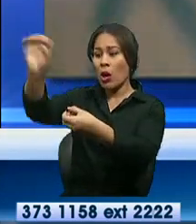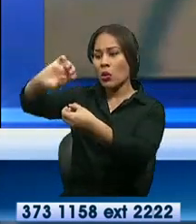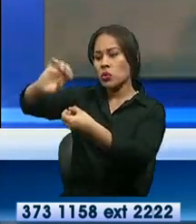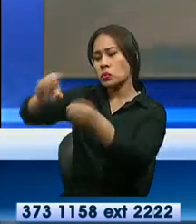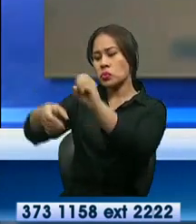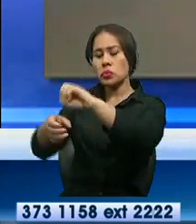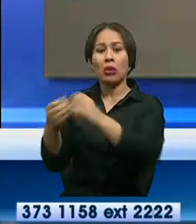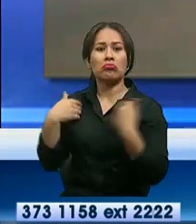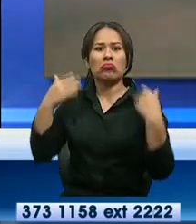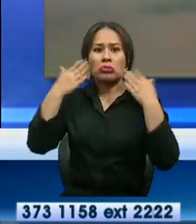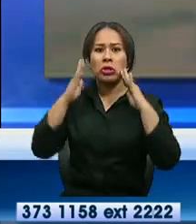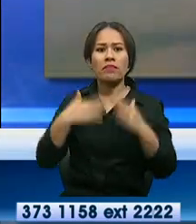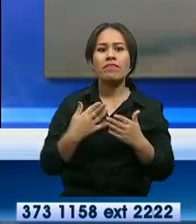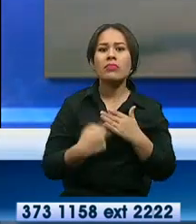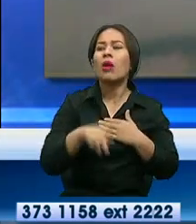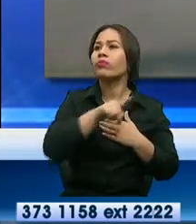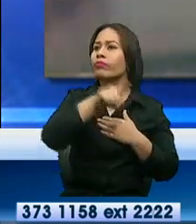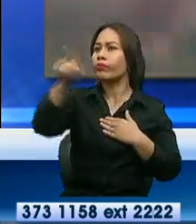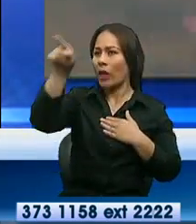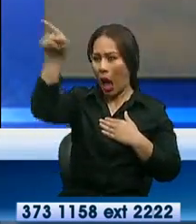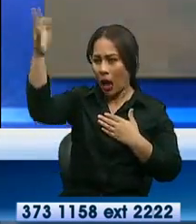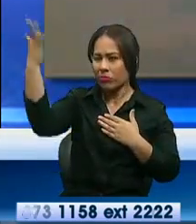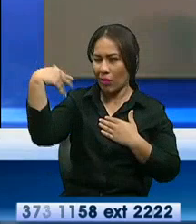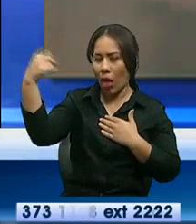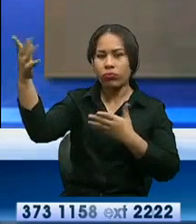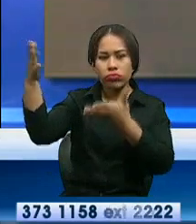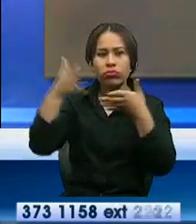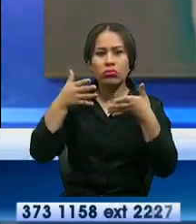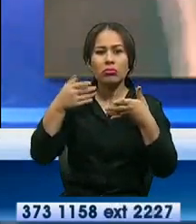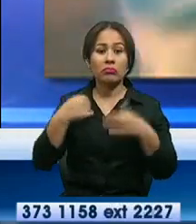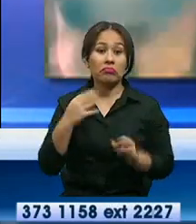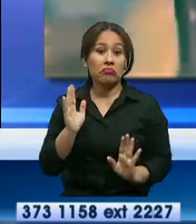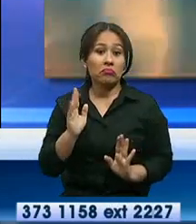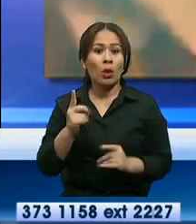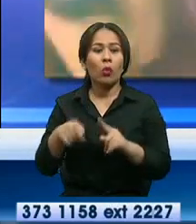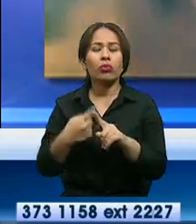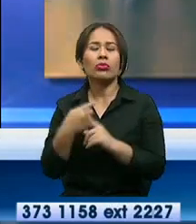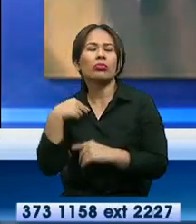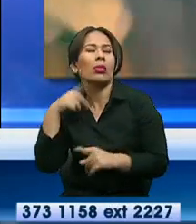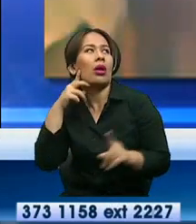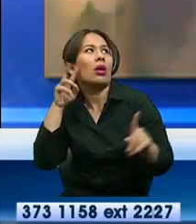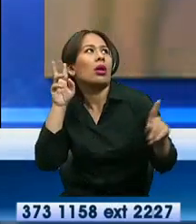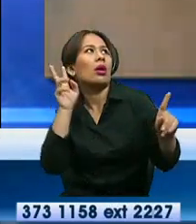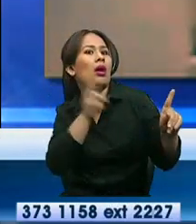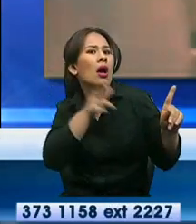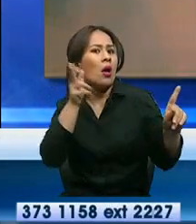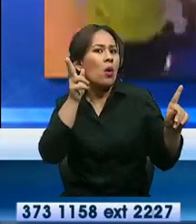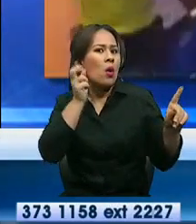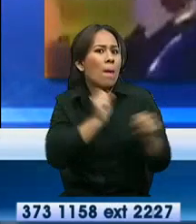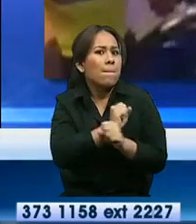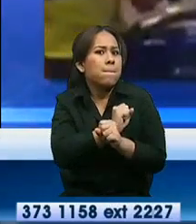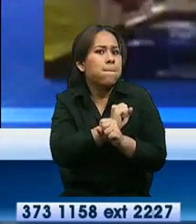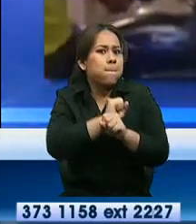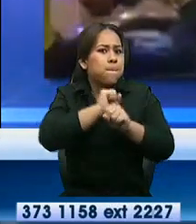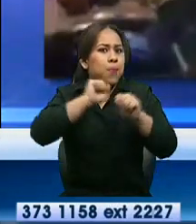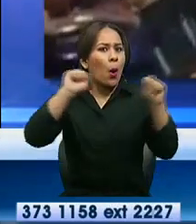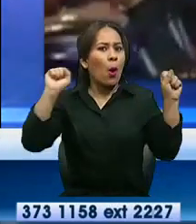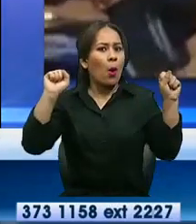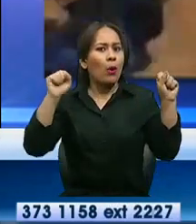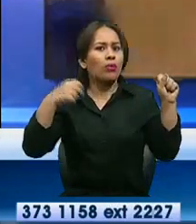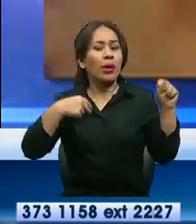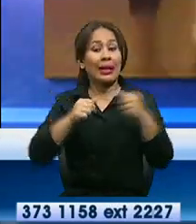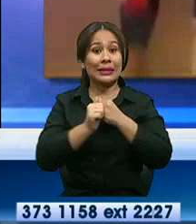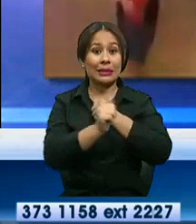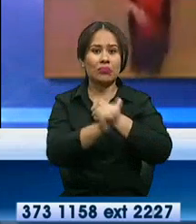envió a ver algo a esa bodega y cuando escuchamos fue el estruendo. Nosotros